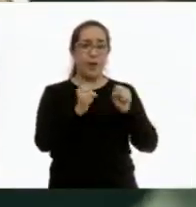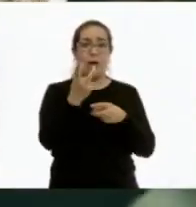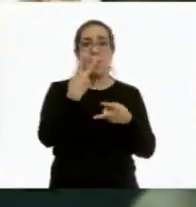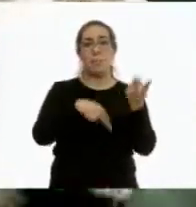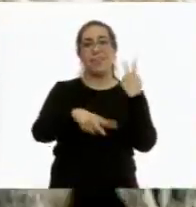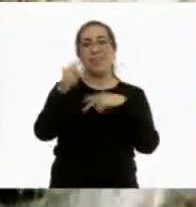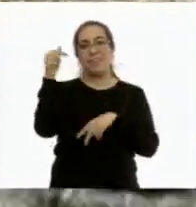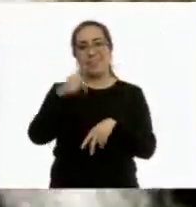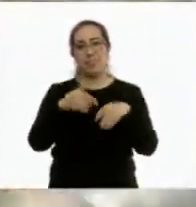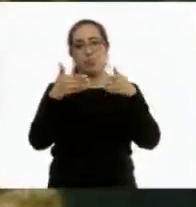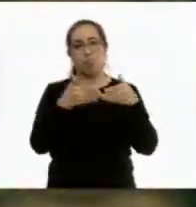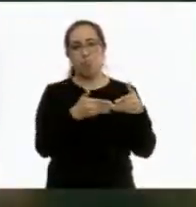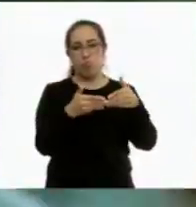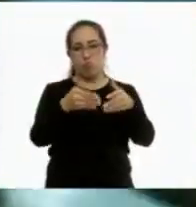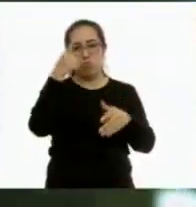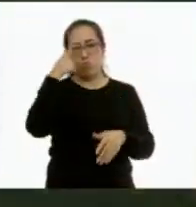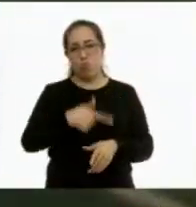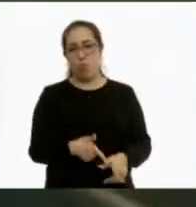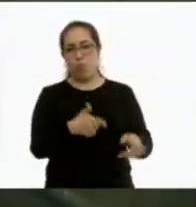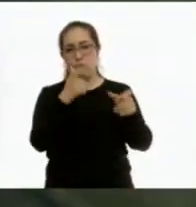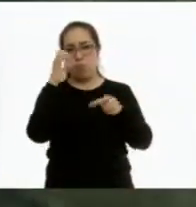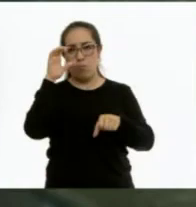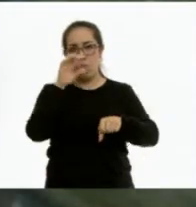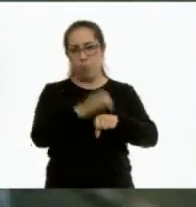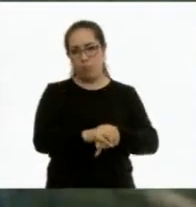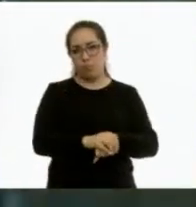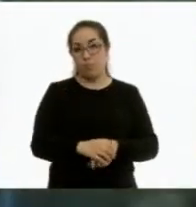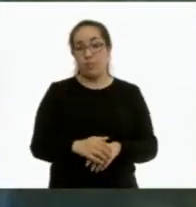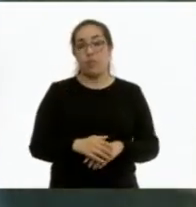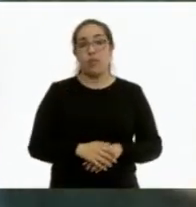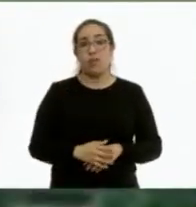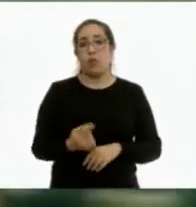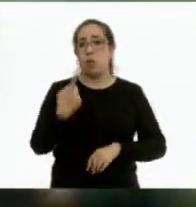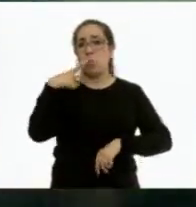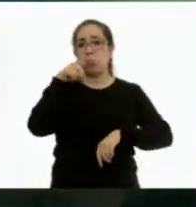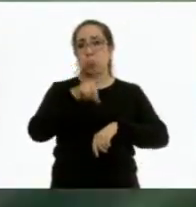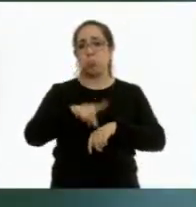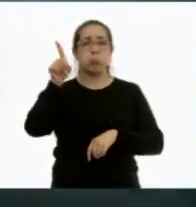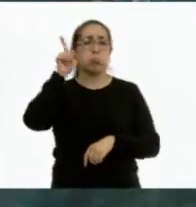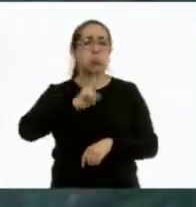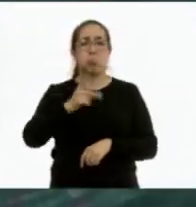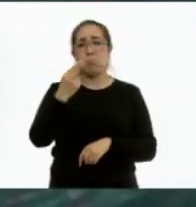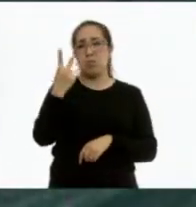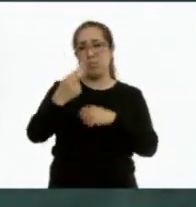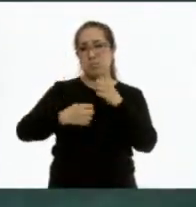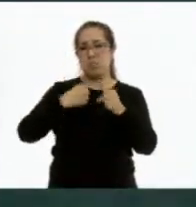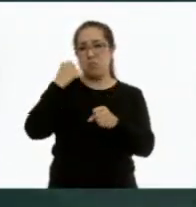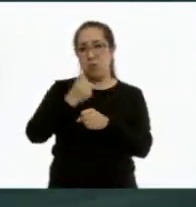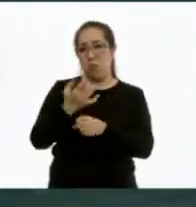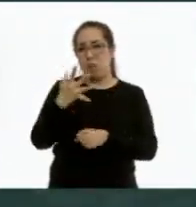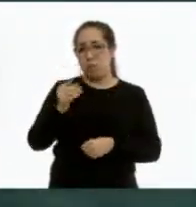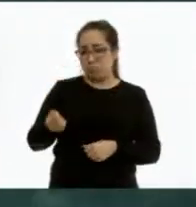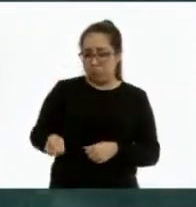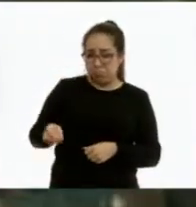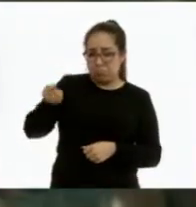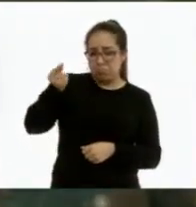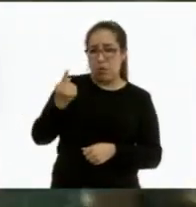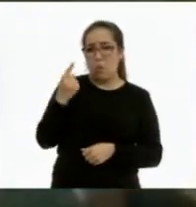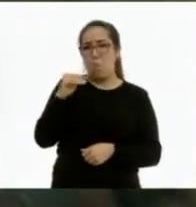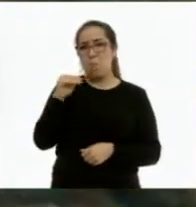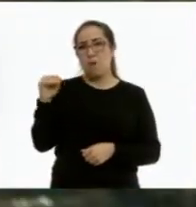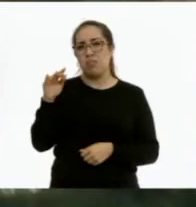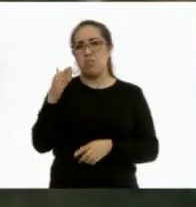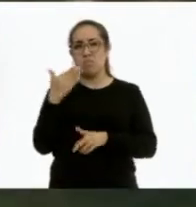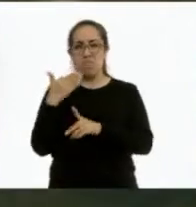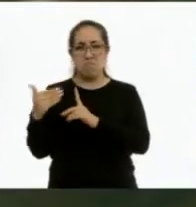para cazarlos. Cierto día, una mujer de aproximadamente 25 años y 1,5 metros de estatura sufrió